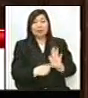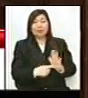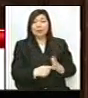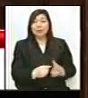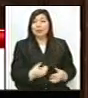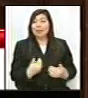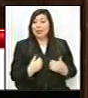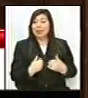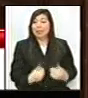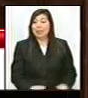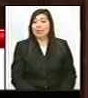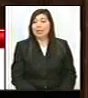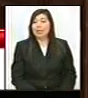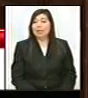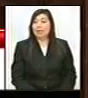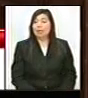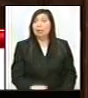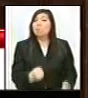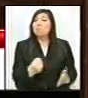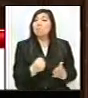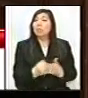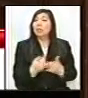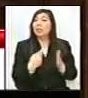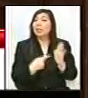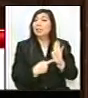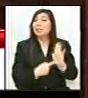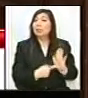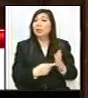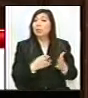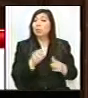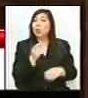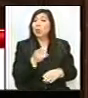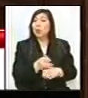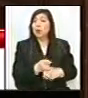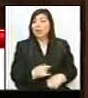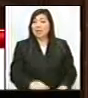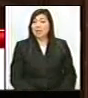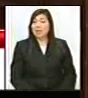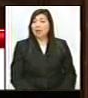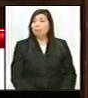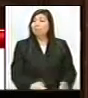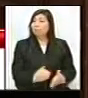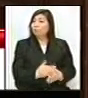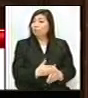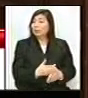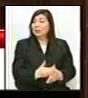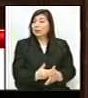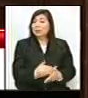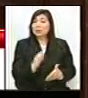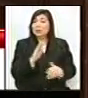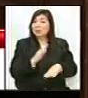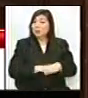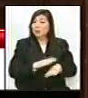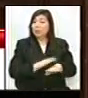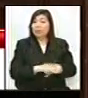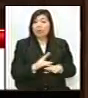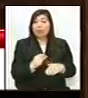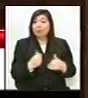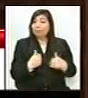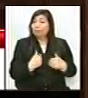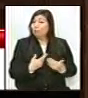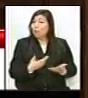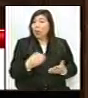descargos correspondientes a las imputaciones que se presentaban en su contra. Por una parte, los inculpados no tuvieron